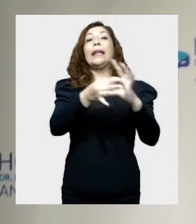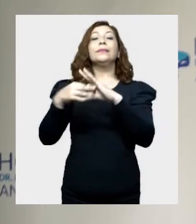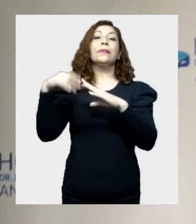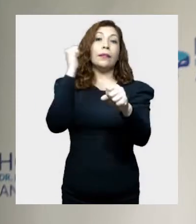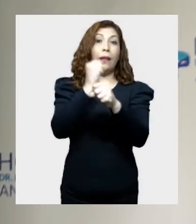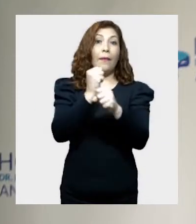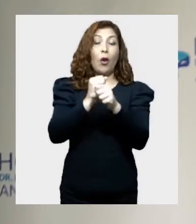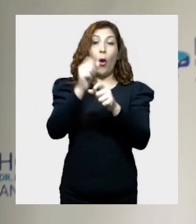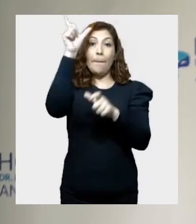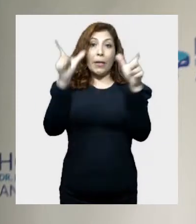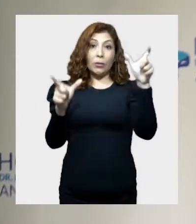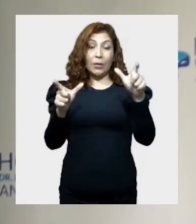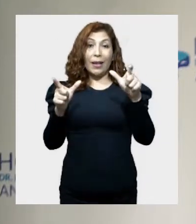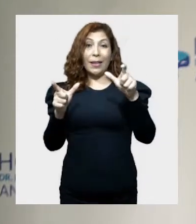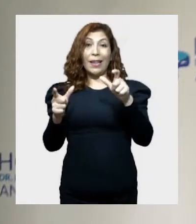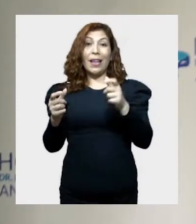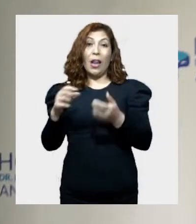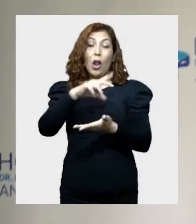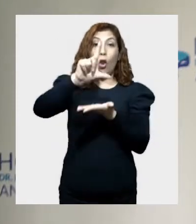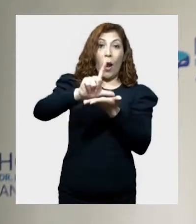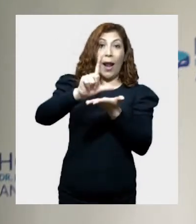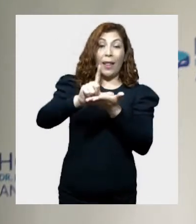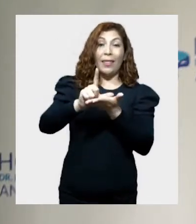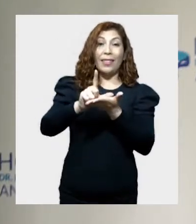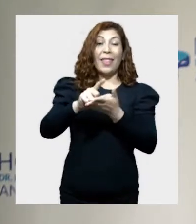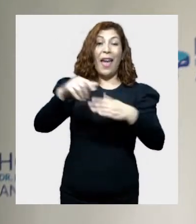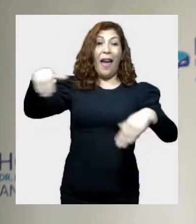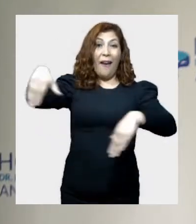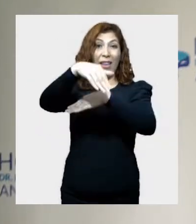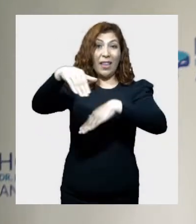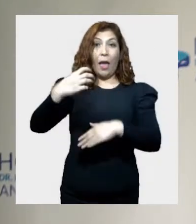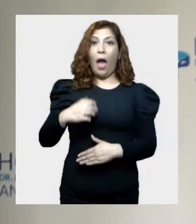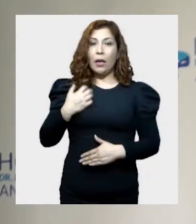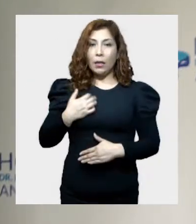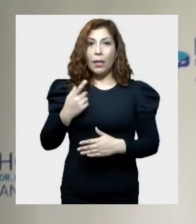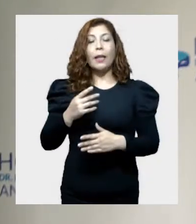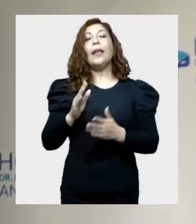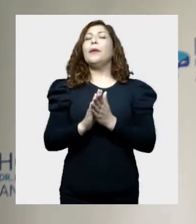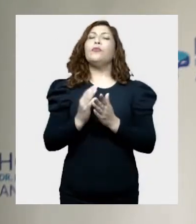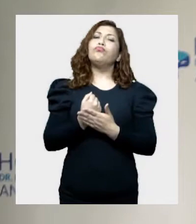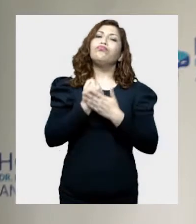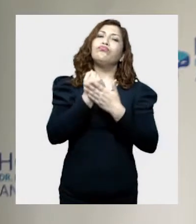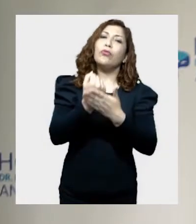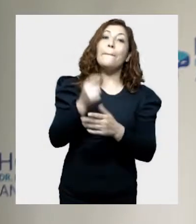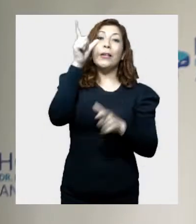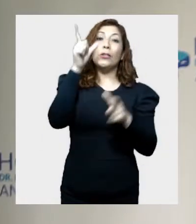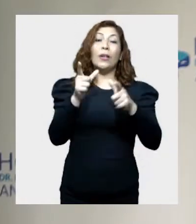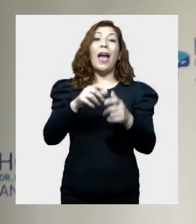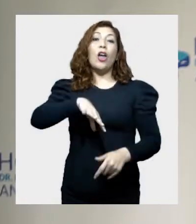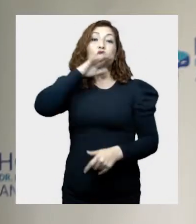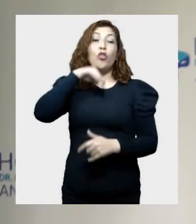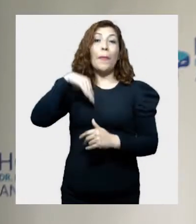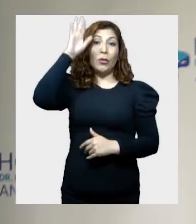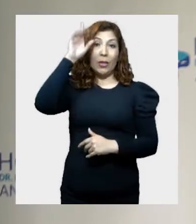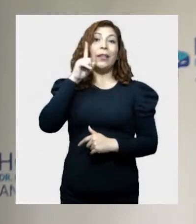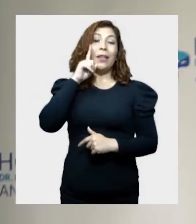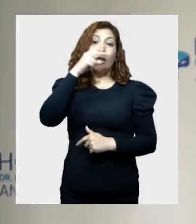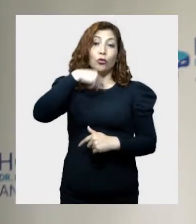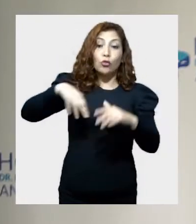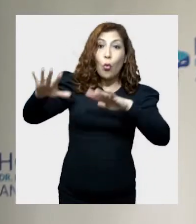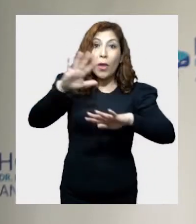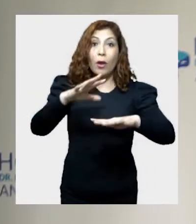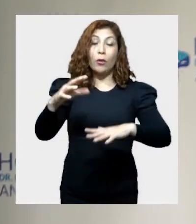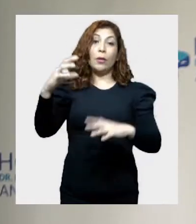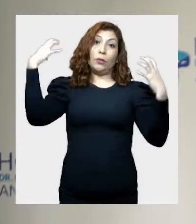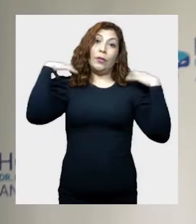del personal del anexo de Avenida Argentina, pudimos solucionar casos sociales de pacientes adultos mayores que permanecían bajo nuestro cuidado